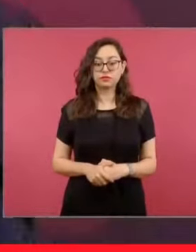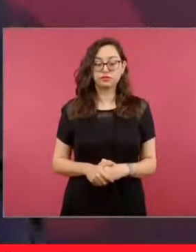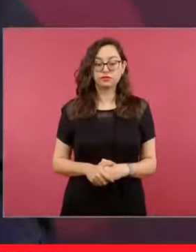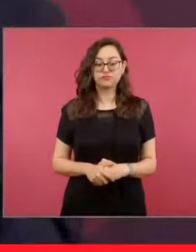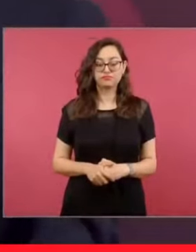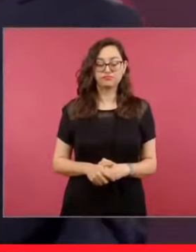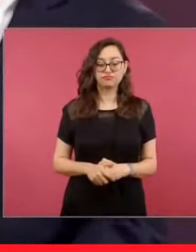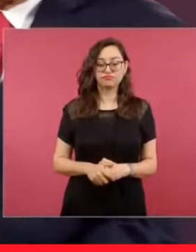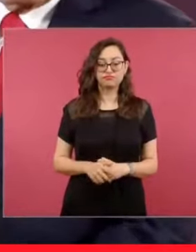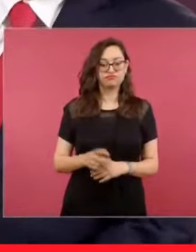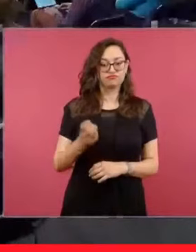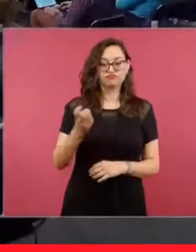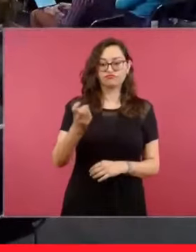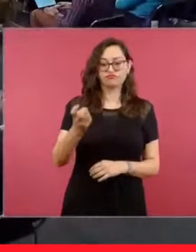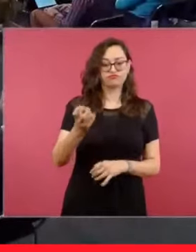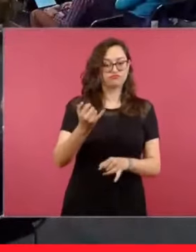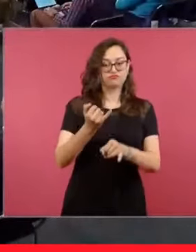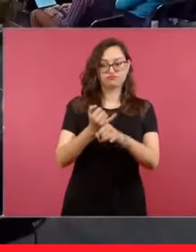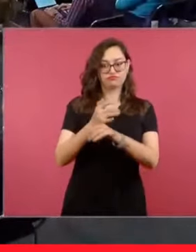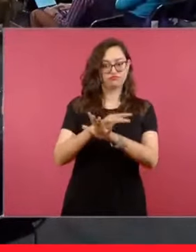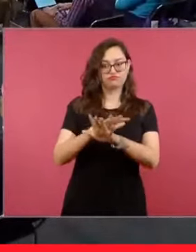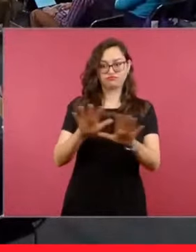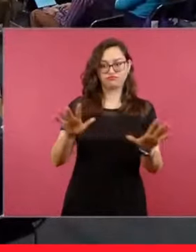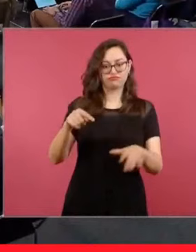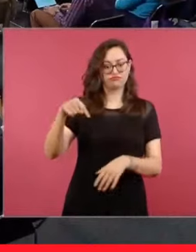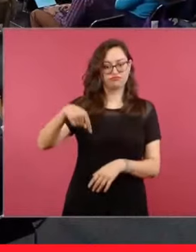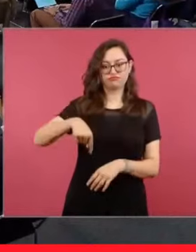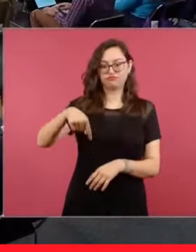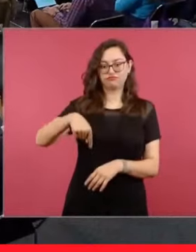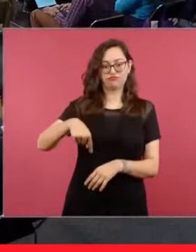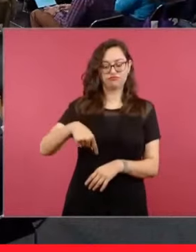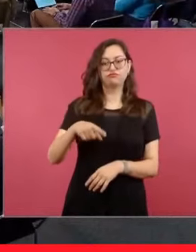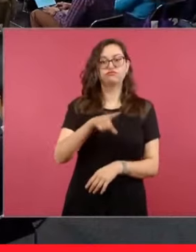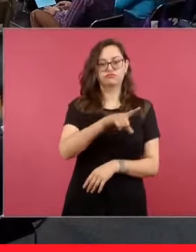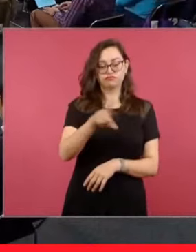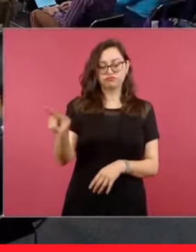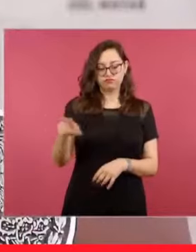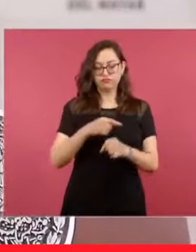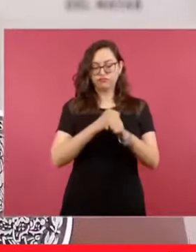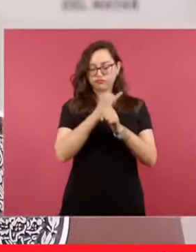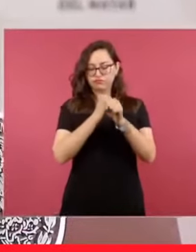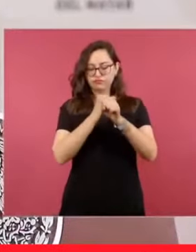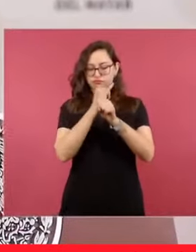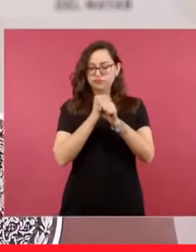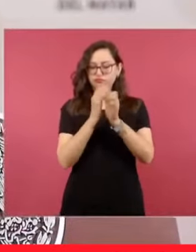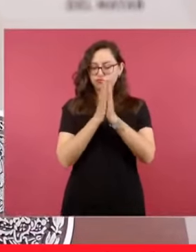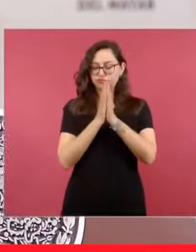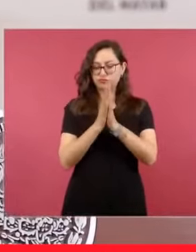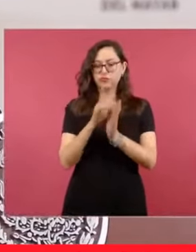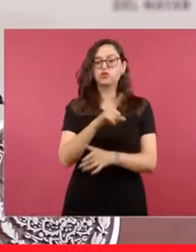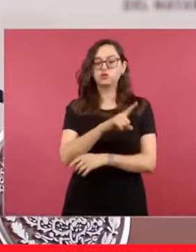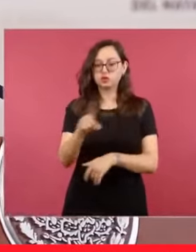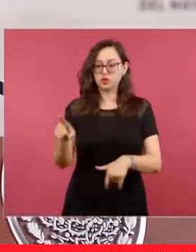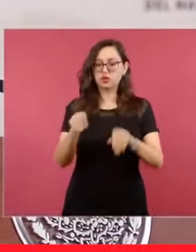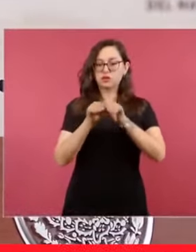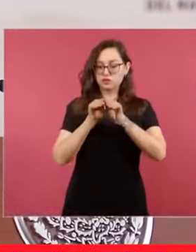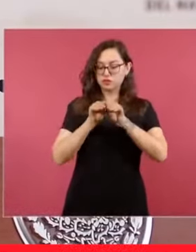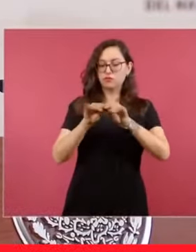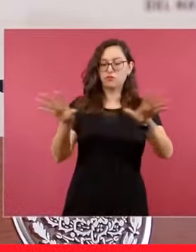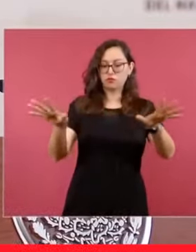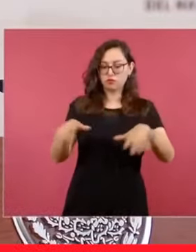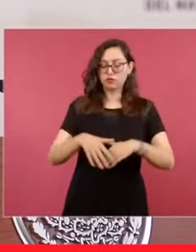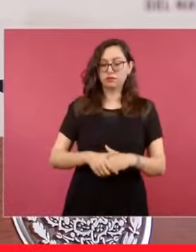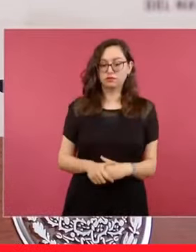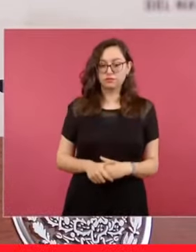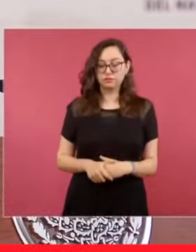ya eso ustedes que son mironas profesionales este yo tengo